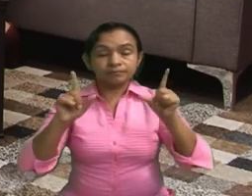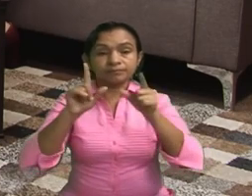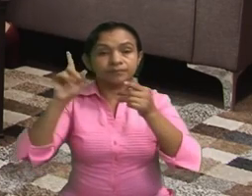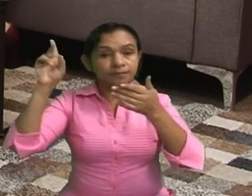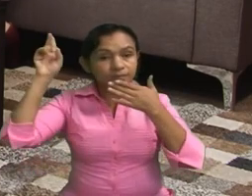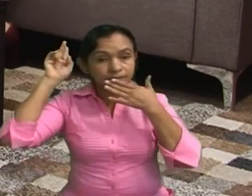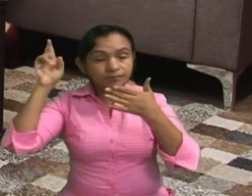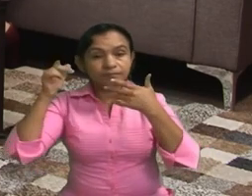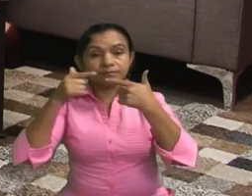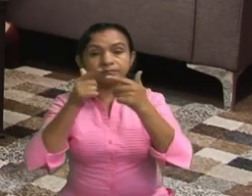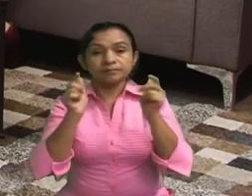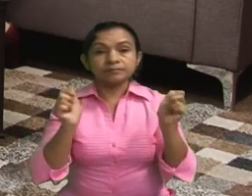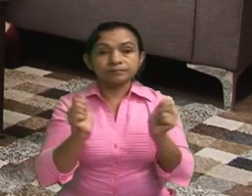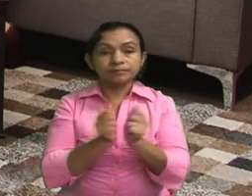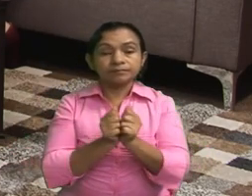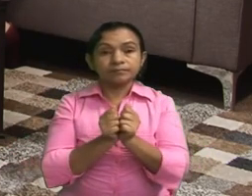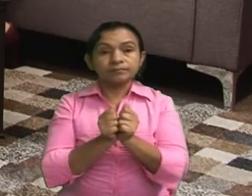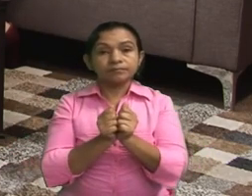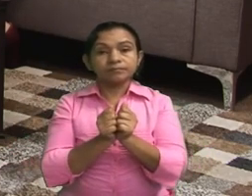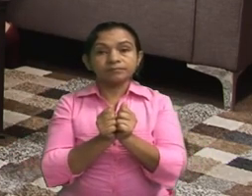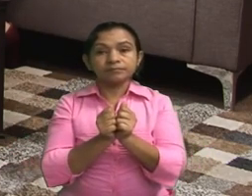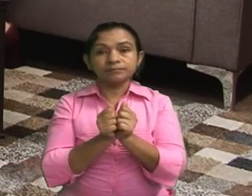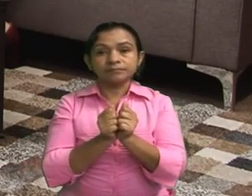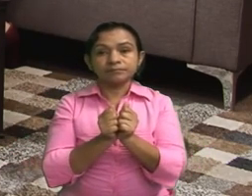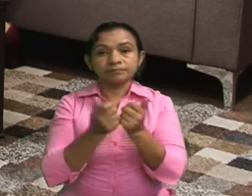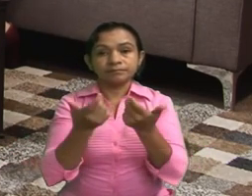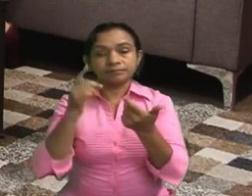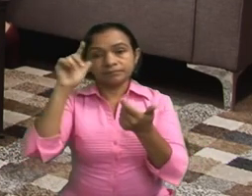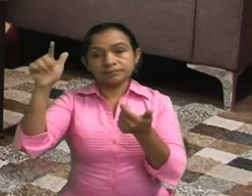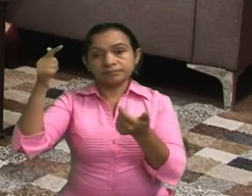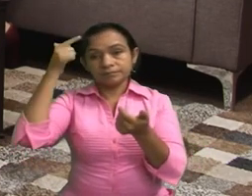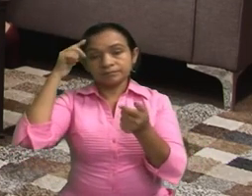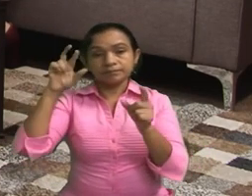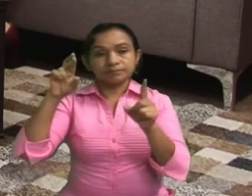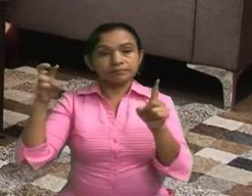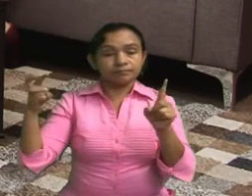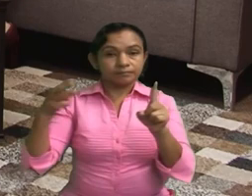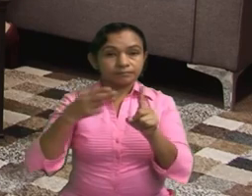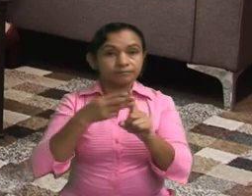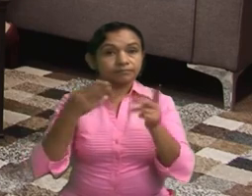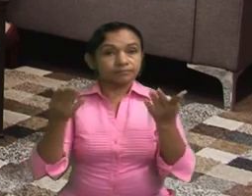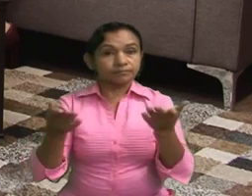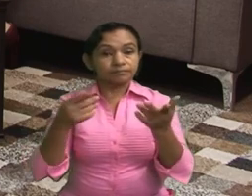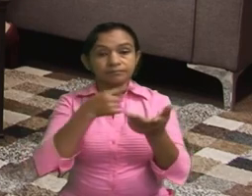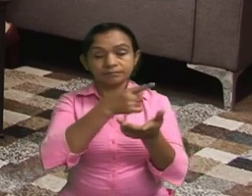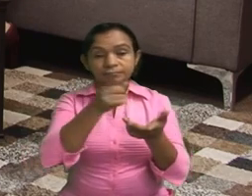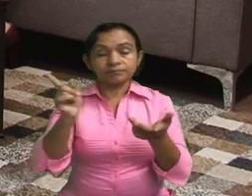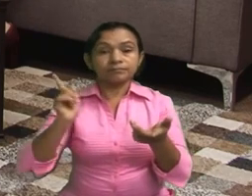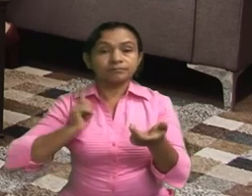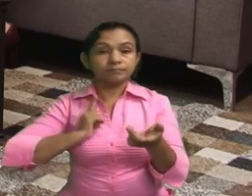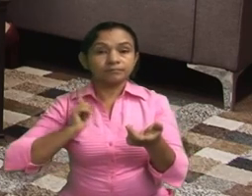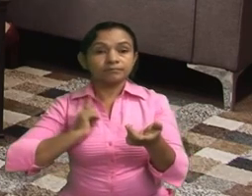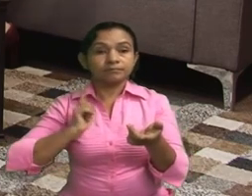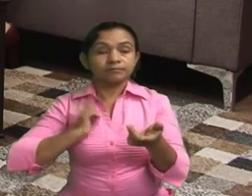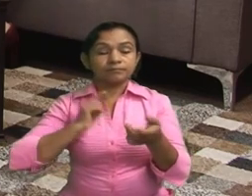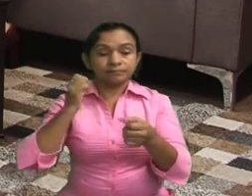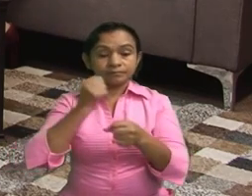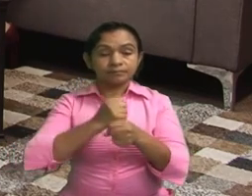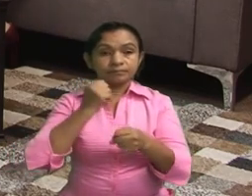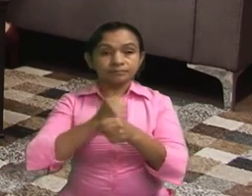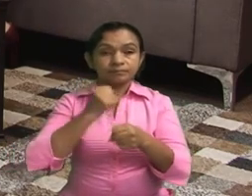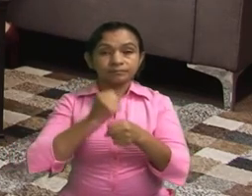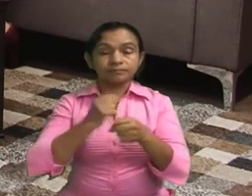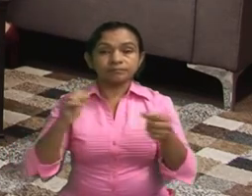con las comunidades, ¿ya? Y ya ni se diga con los gobiernos regionales, ¿verdad? Uh-huh. Porque ellos también son quienes han trabajado en